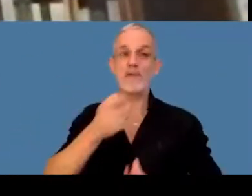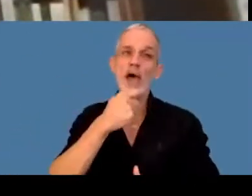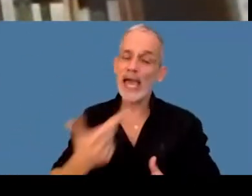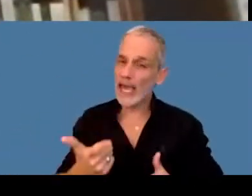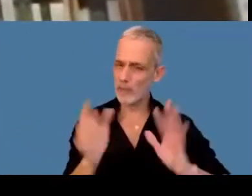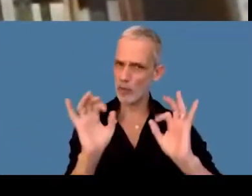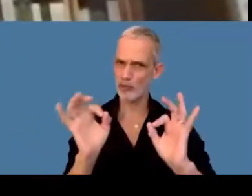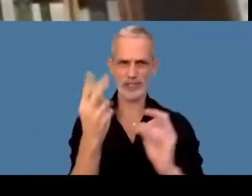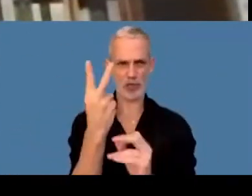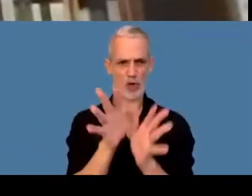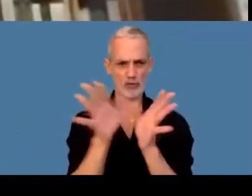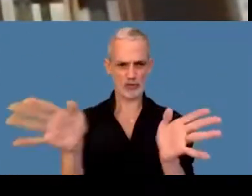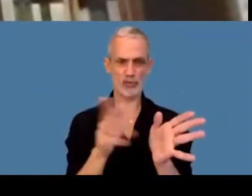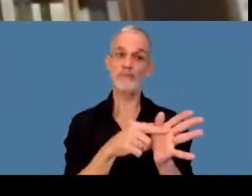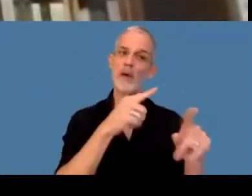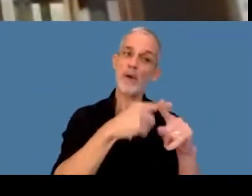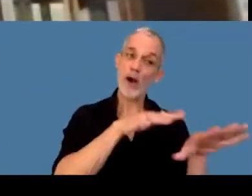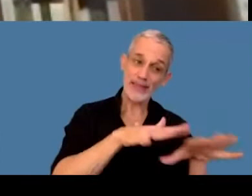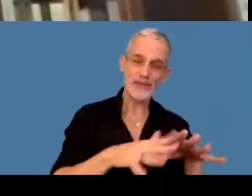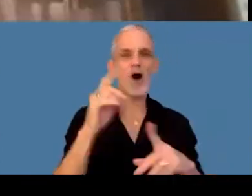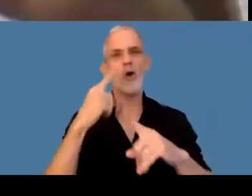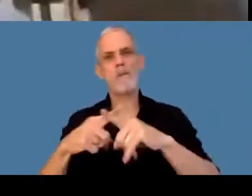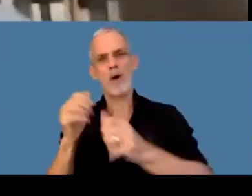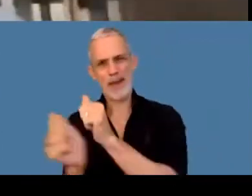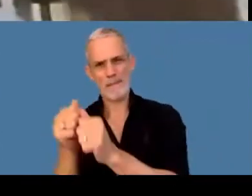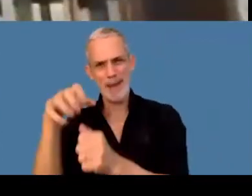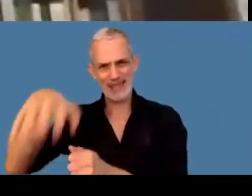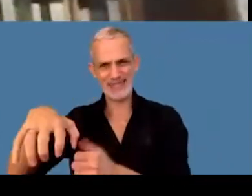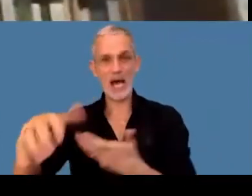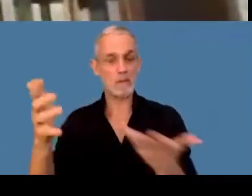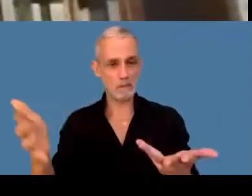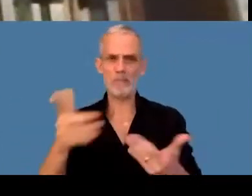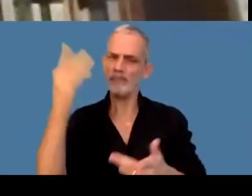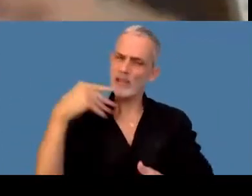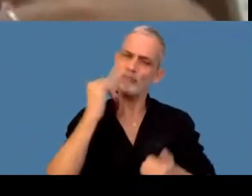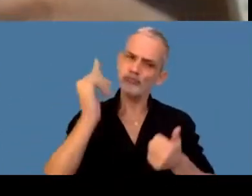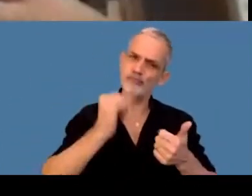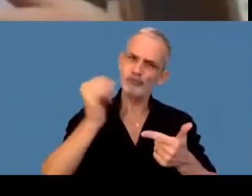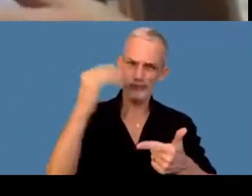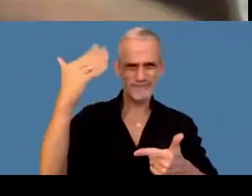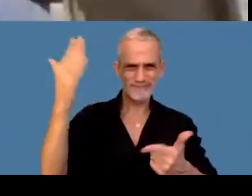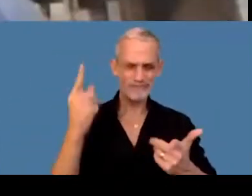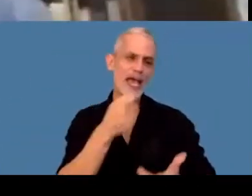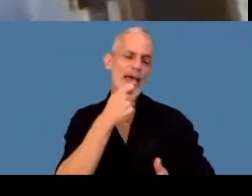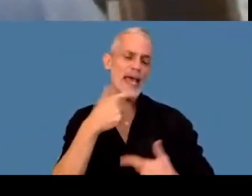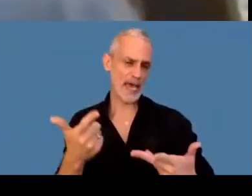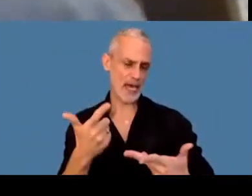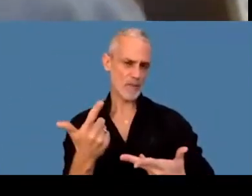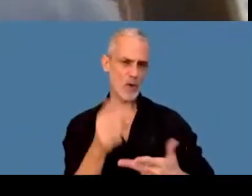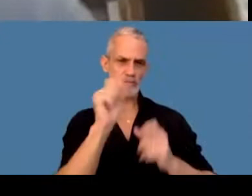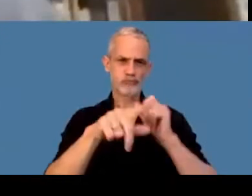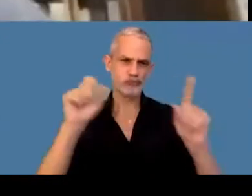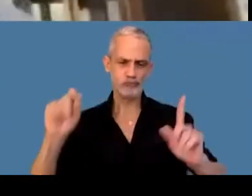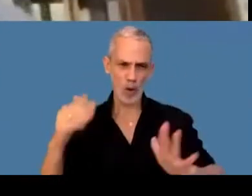dos. De hecho, la vez pasada estuvimos charlando, ¿no? Y dábamos algunos ejemplos de la potencia que puede